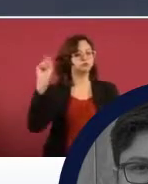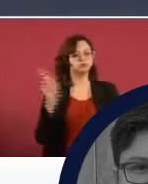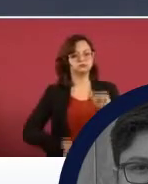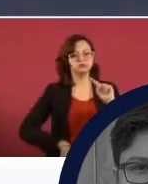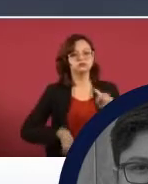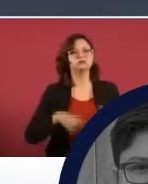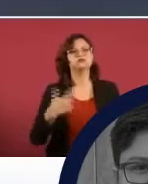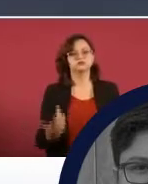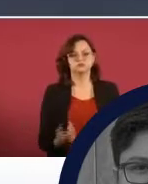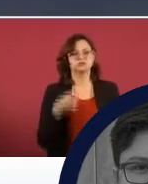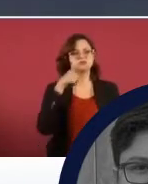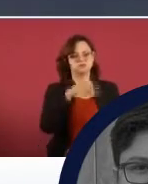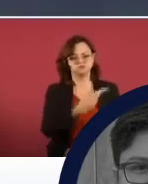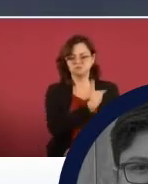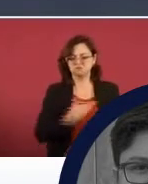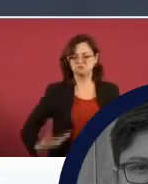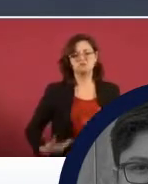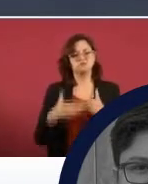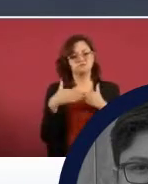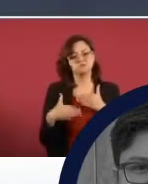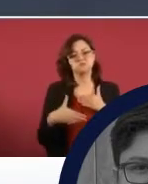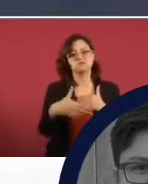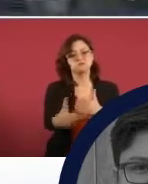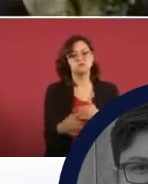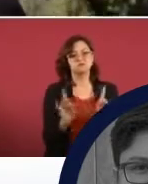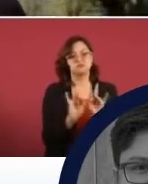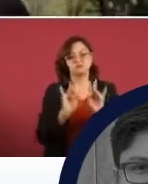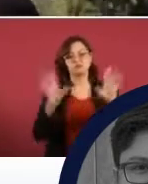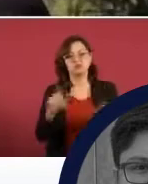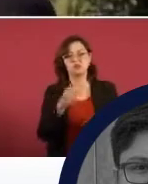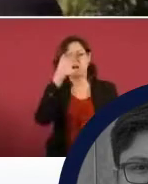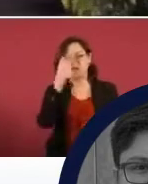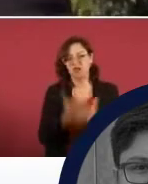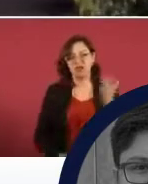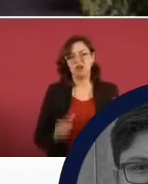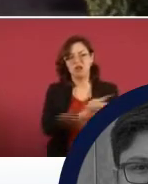contenido, de programa y de interés a los partidos de la oposición.